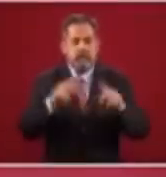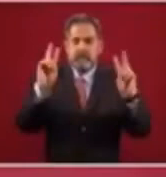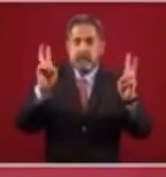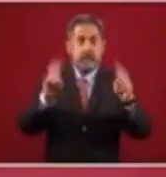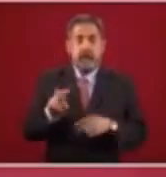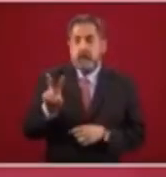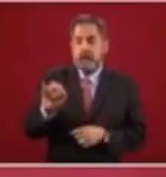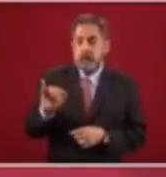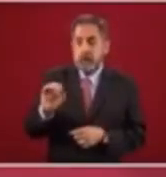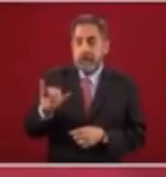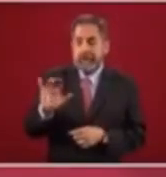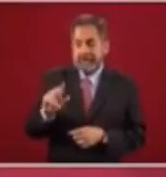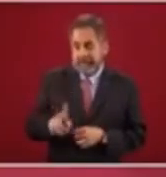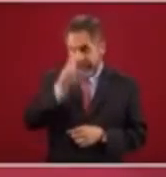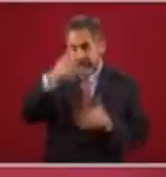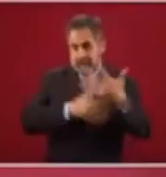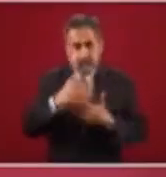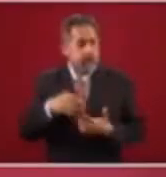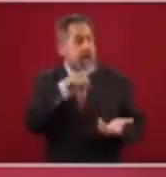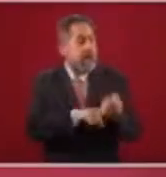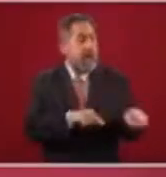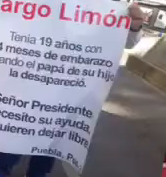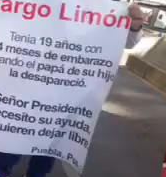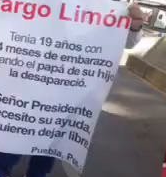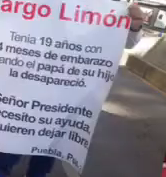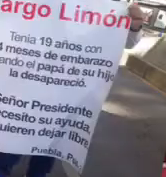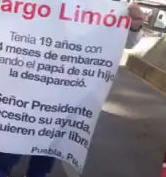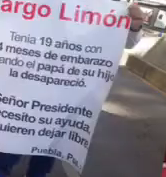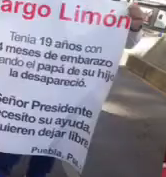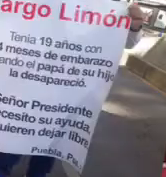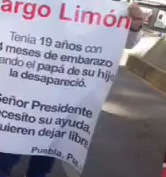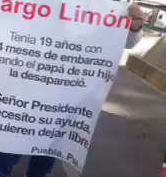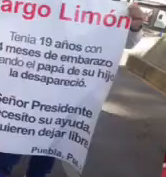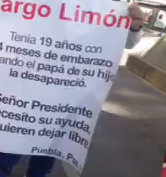tema de la violencia no están demandando, no están exigiendo